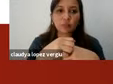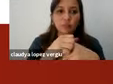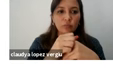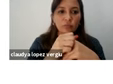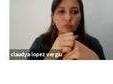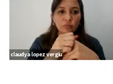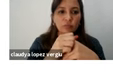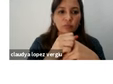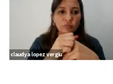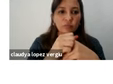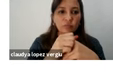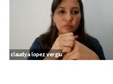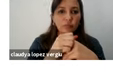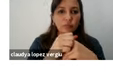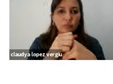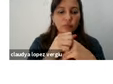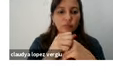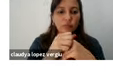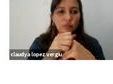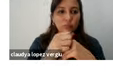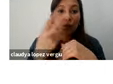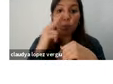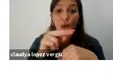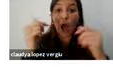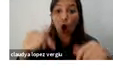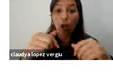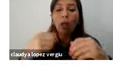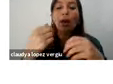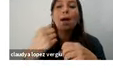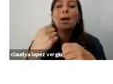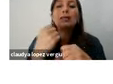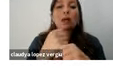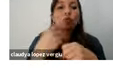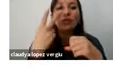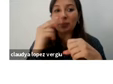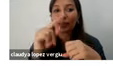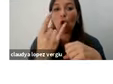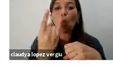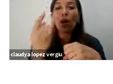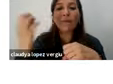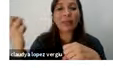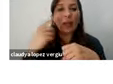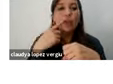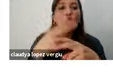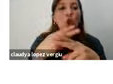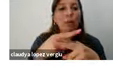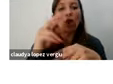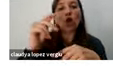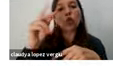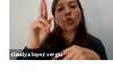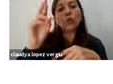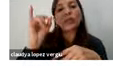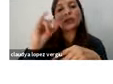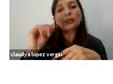acciones también es que estamos ahorita participando en este webinar de turismo para proyectos de turismo sostenible liderados por